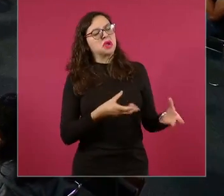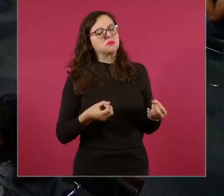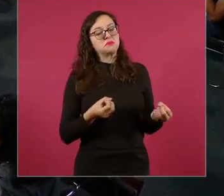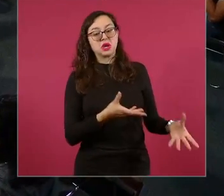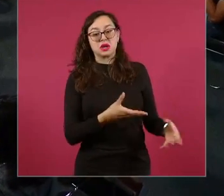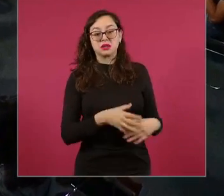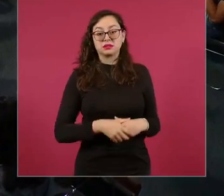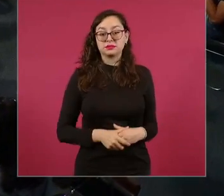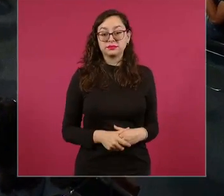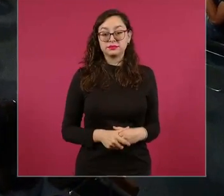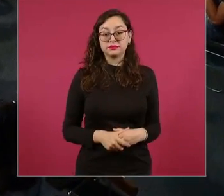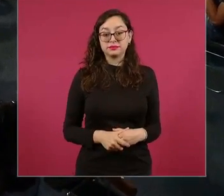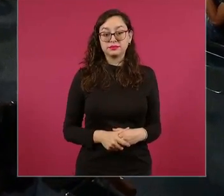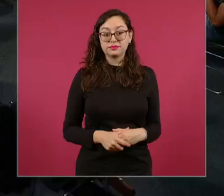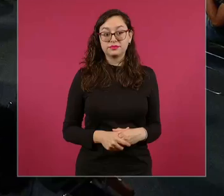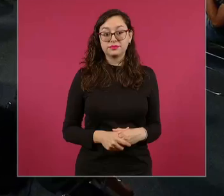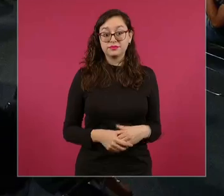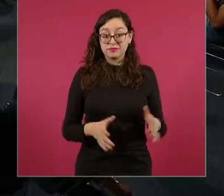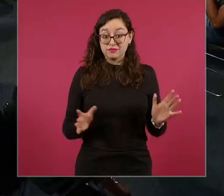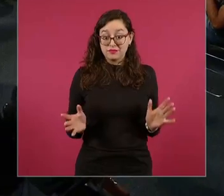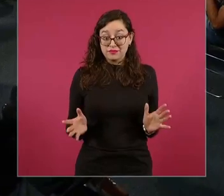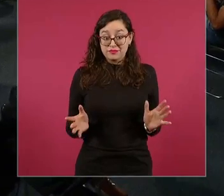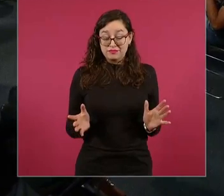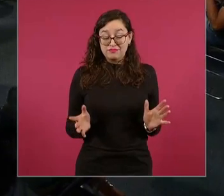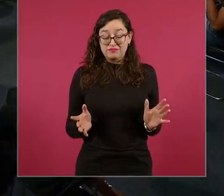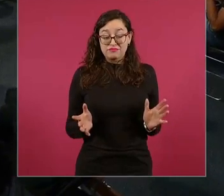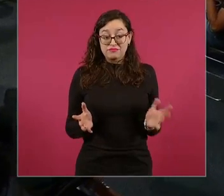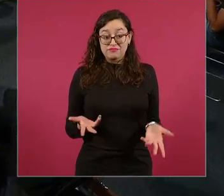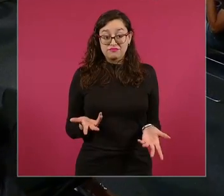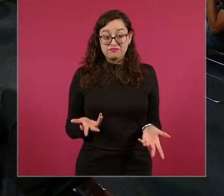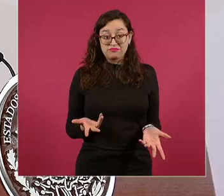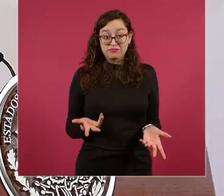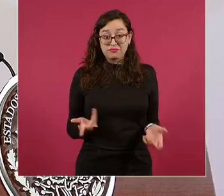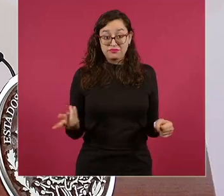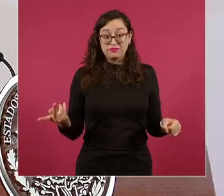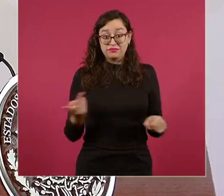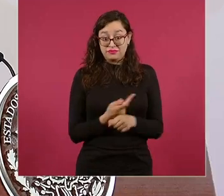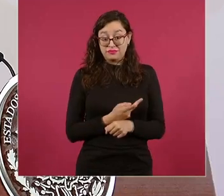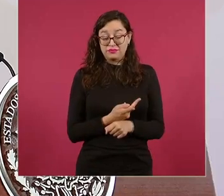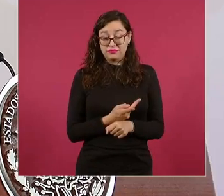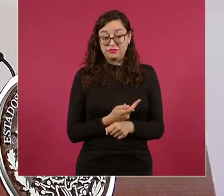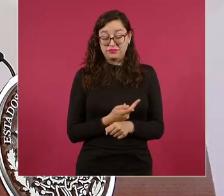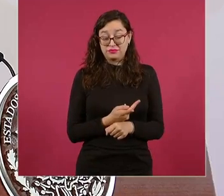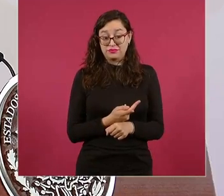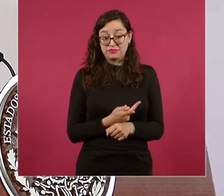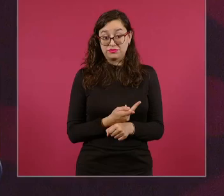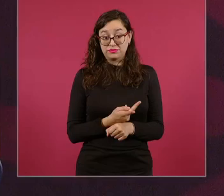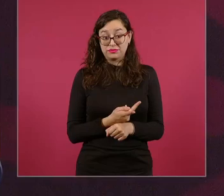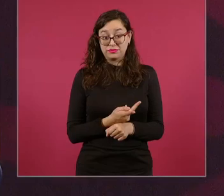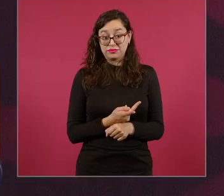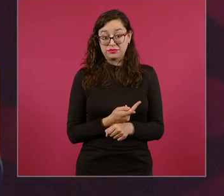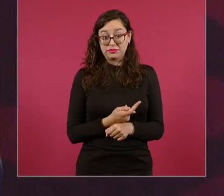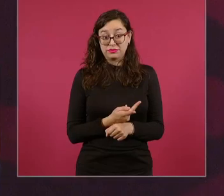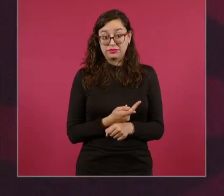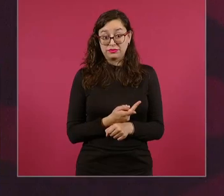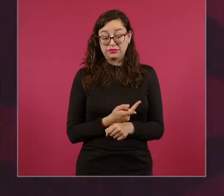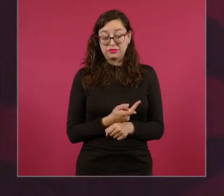cuando no es así, el que llega a ocupar un cargo,